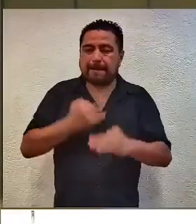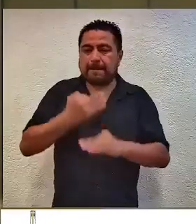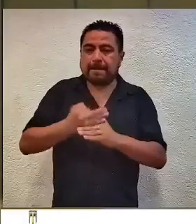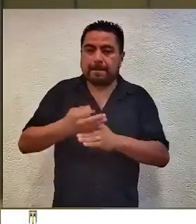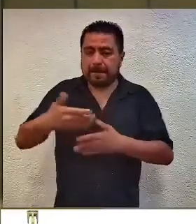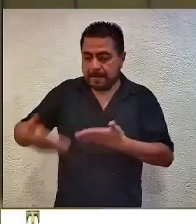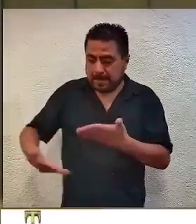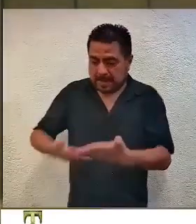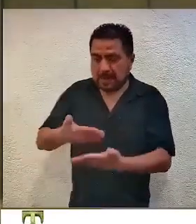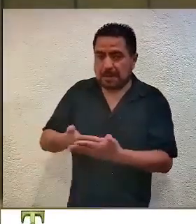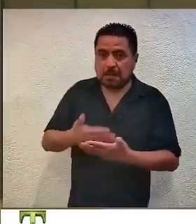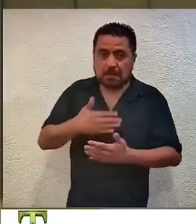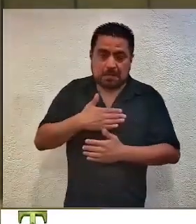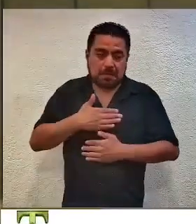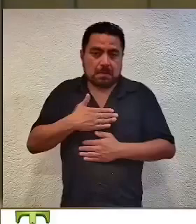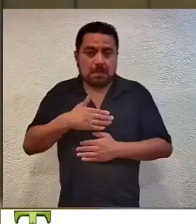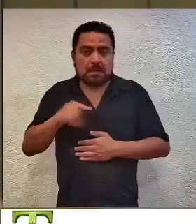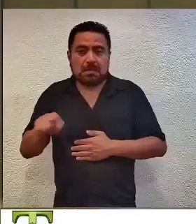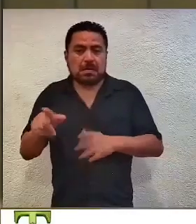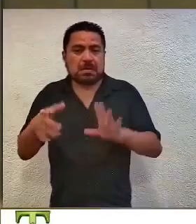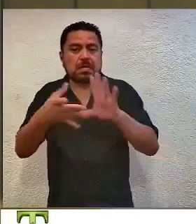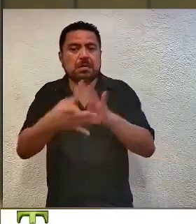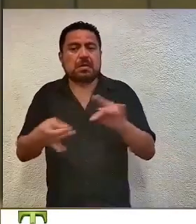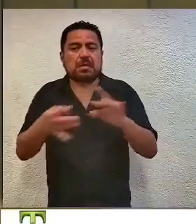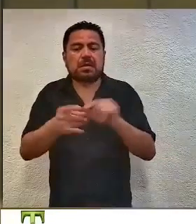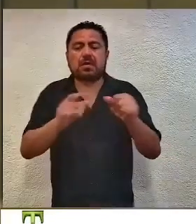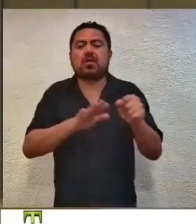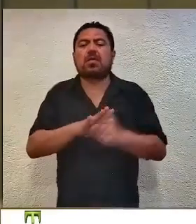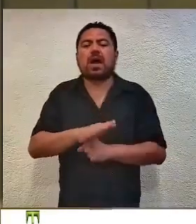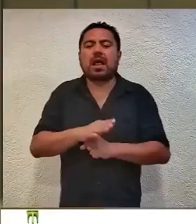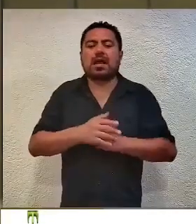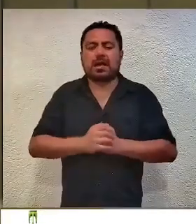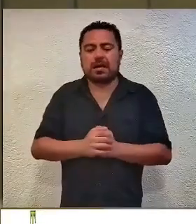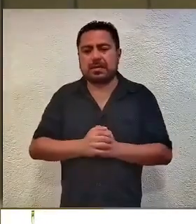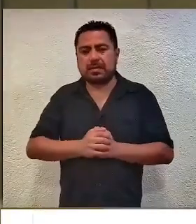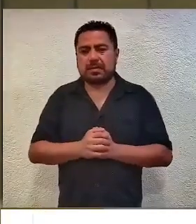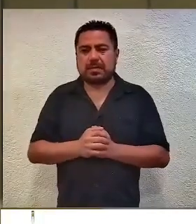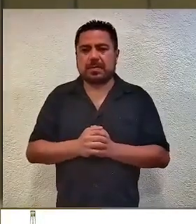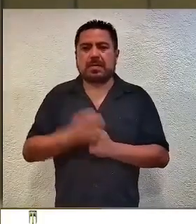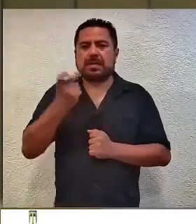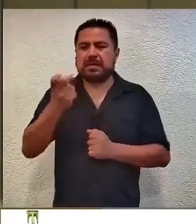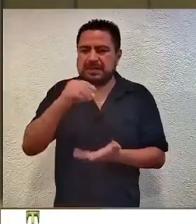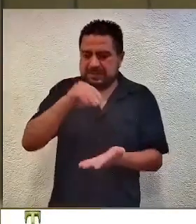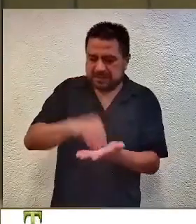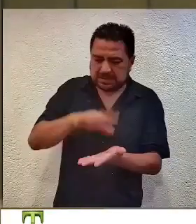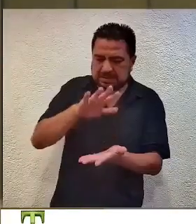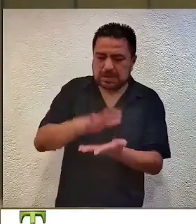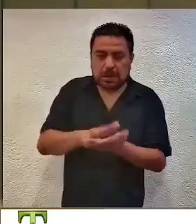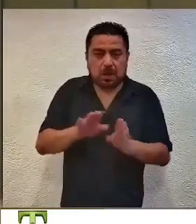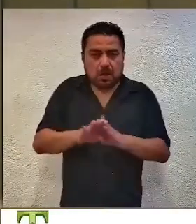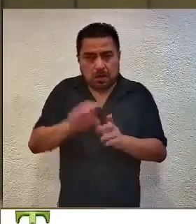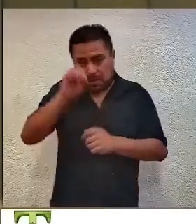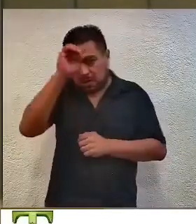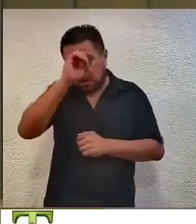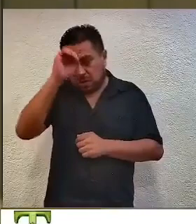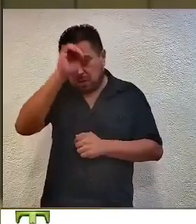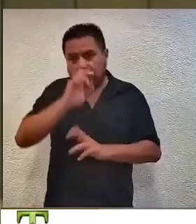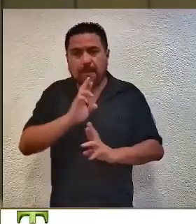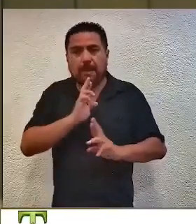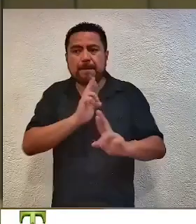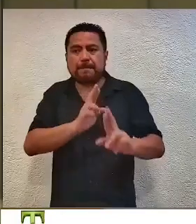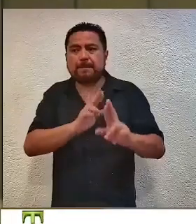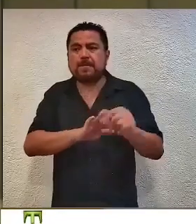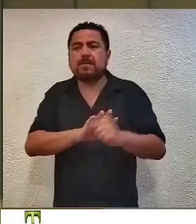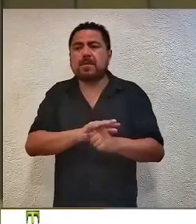a consideración se justifica en el sentido de establecer como criterio de solución